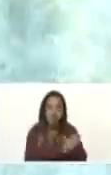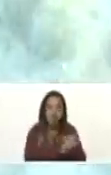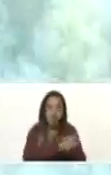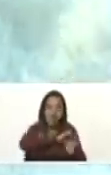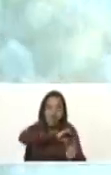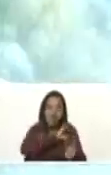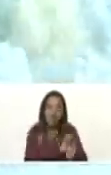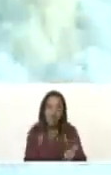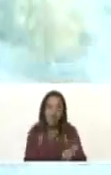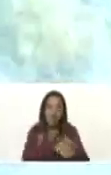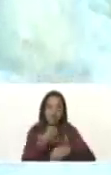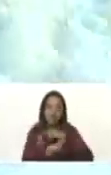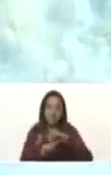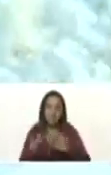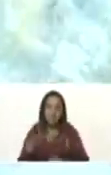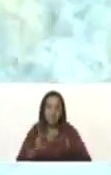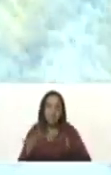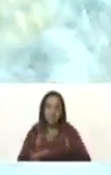original